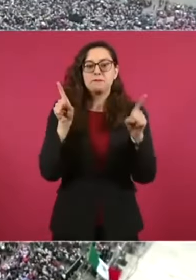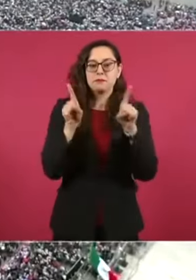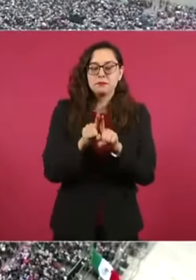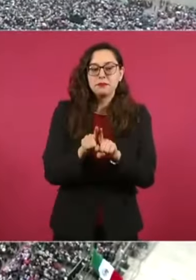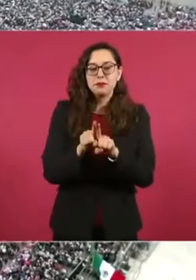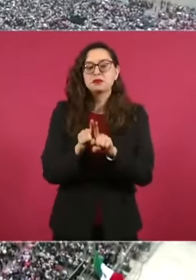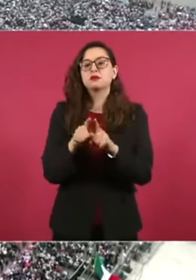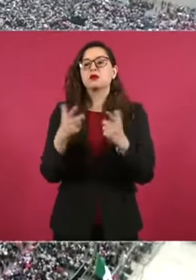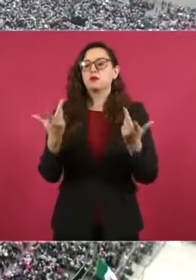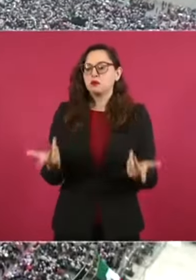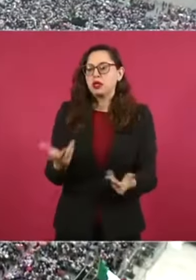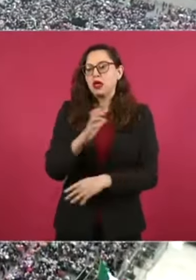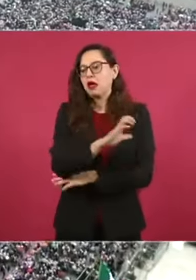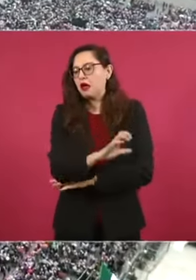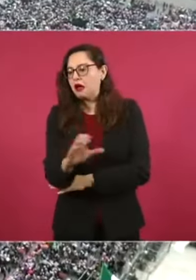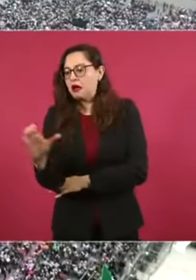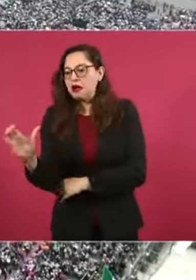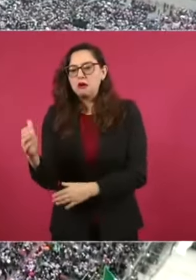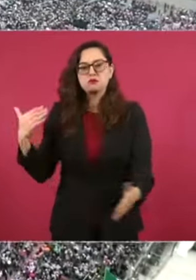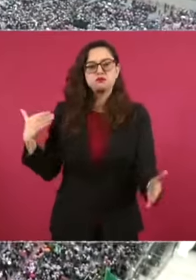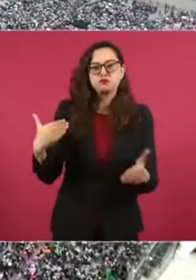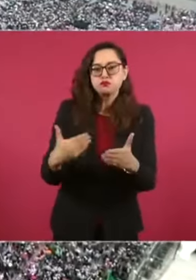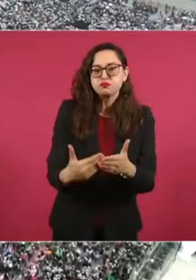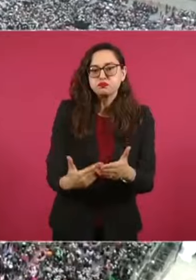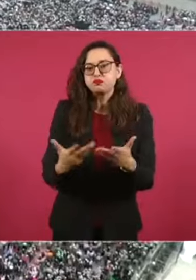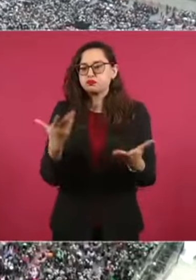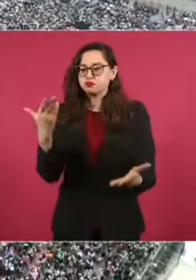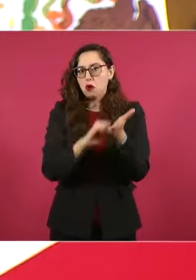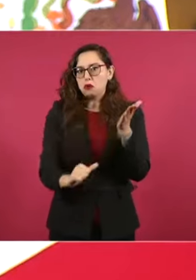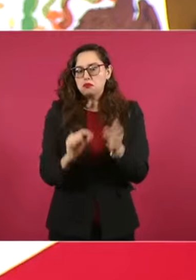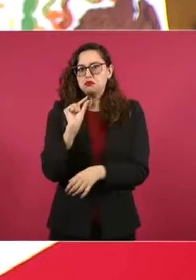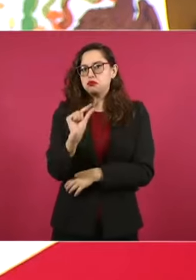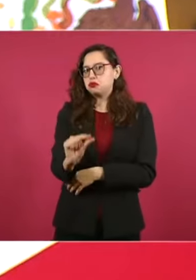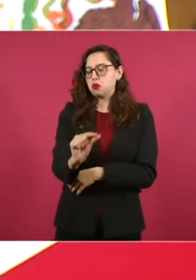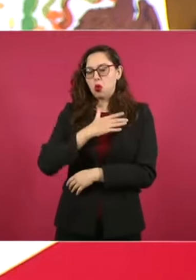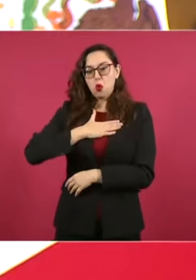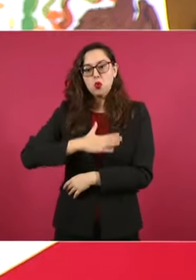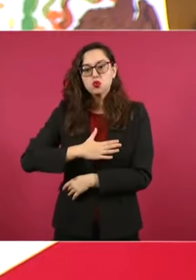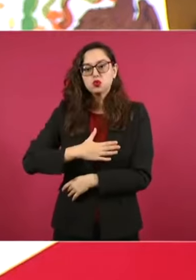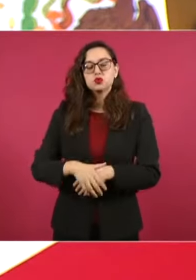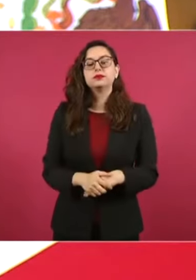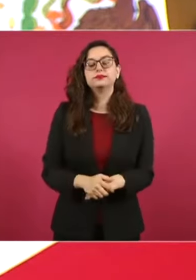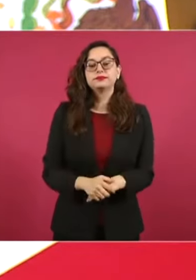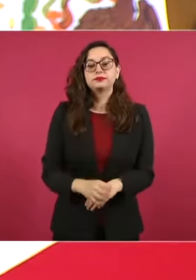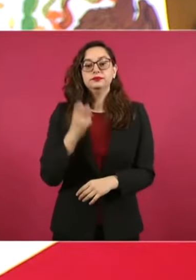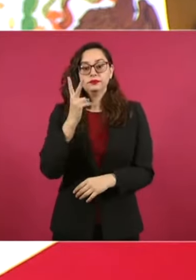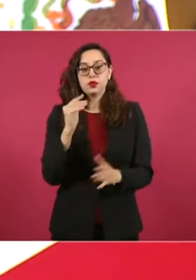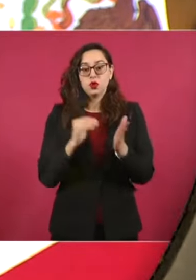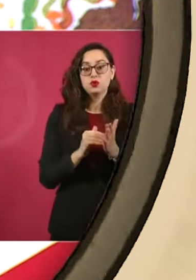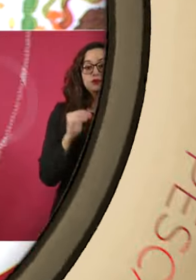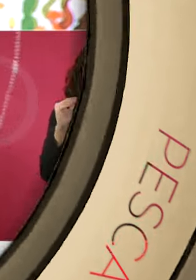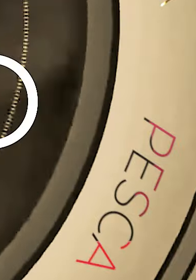Meta superada. 6 años de apoyos a pequeños y medianos productores, informó el presidente Andrés Manuel López Obrador durante el 6º informe